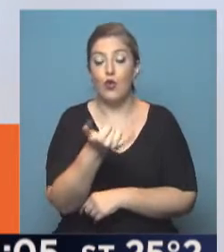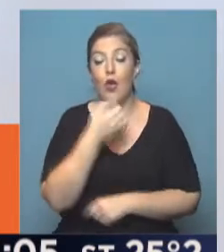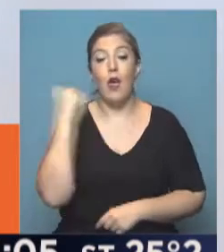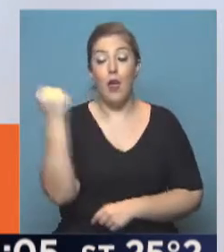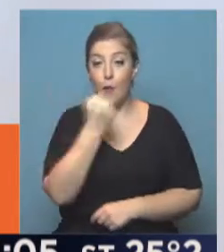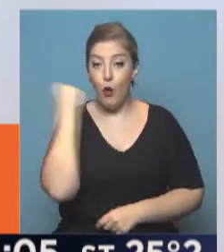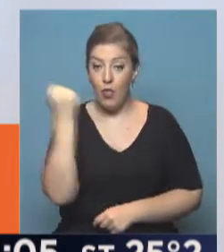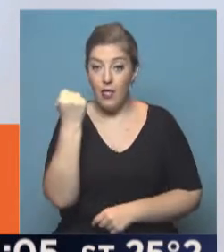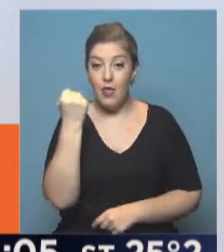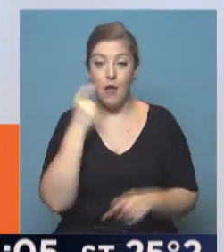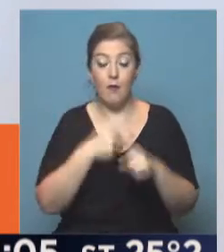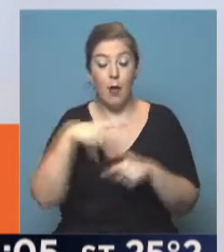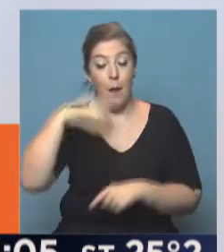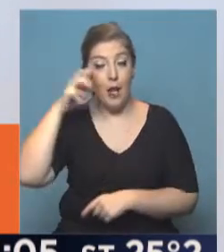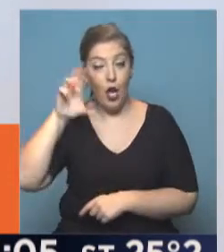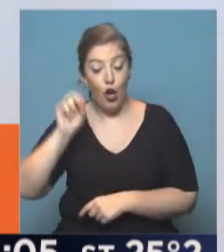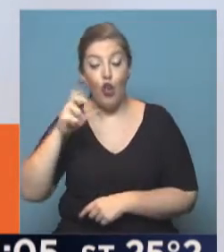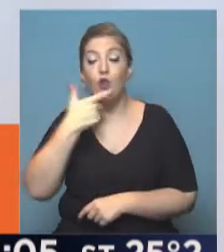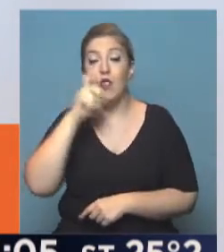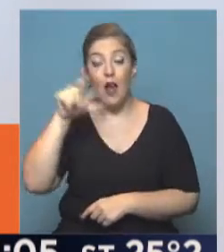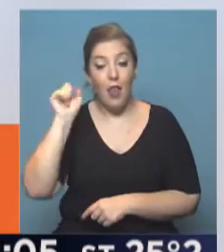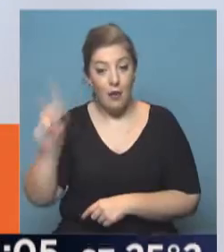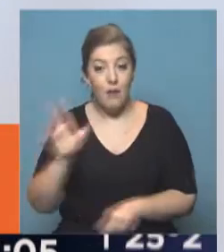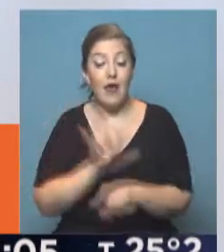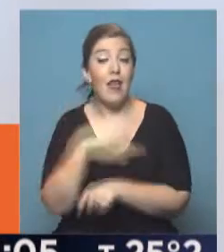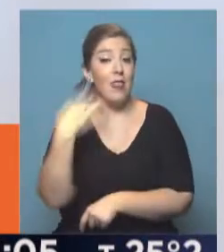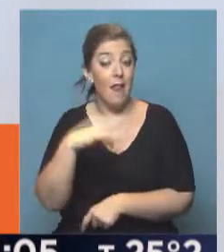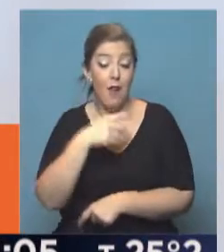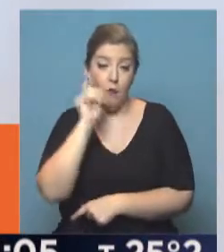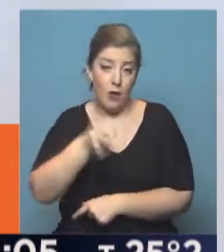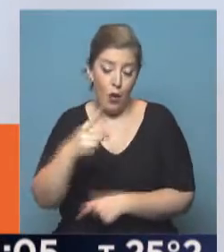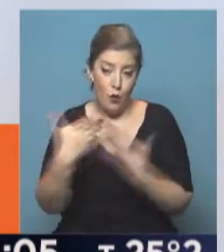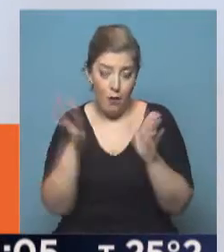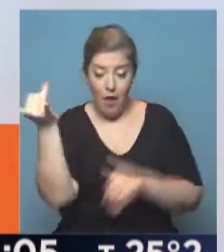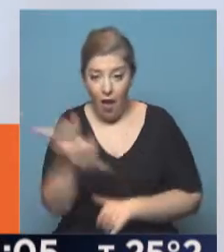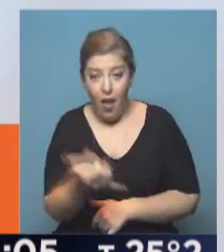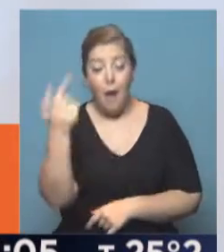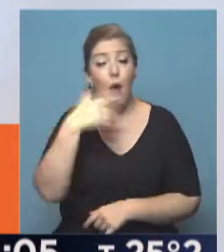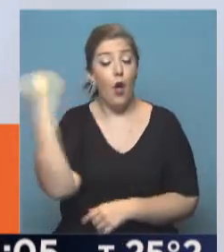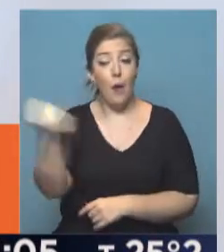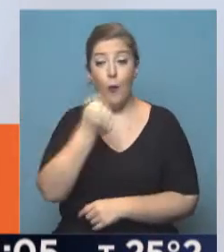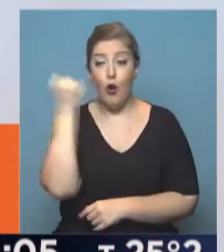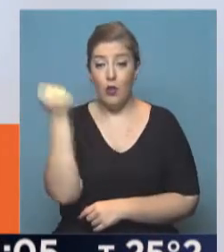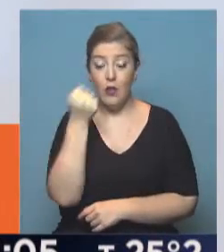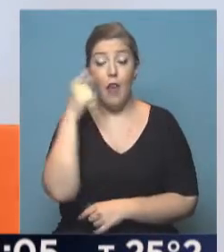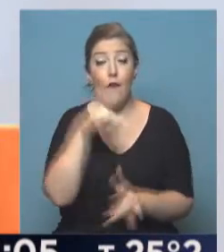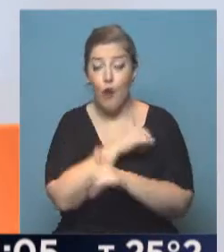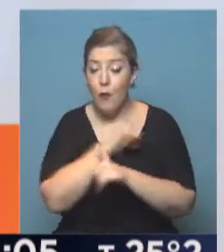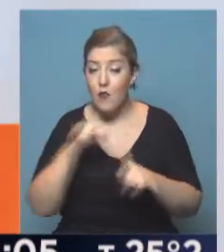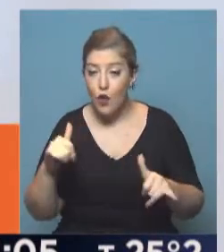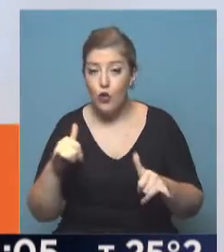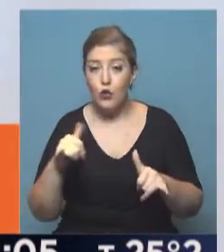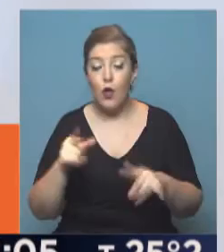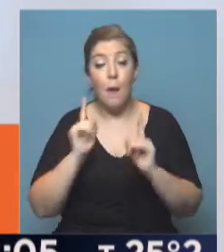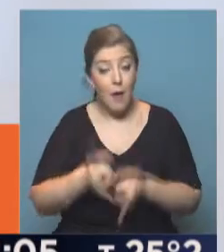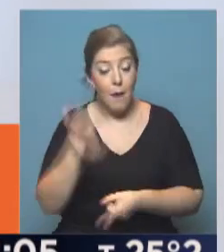importantes que se había cometido por parte de Milagros Sala que ameritaban todas esas causas que tiene abiertas. Pero es importante que esta información